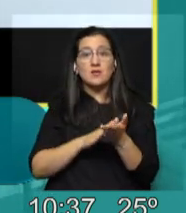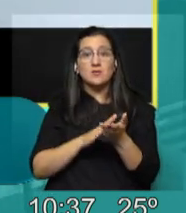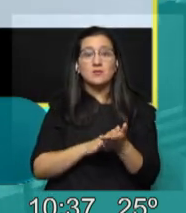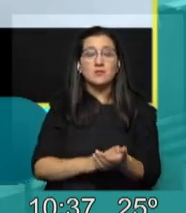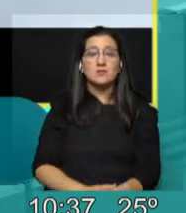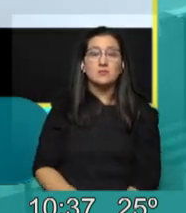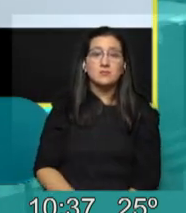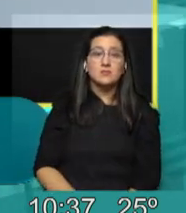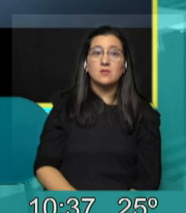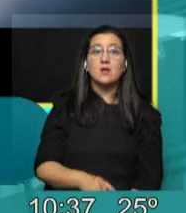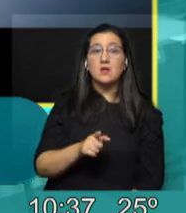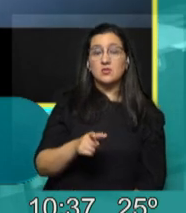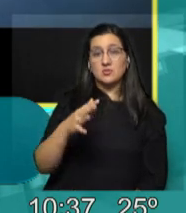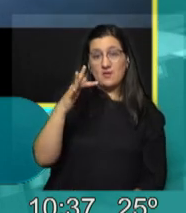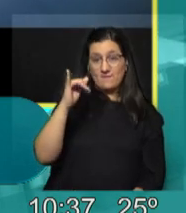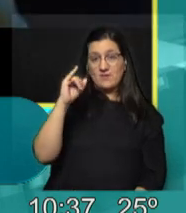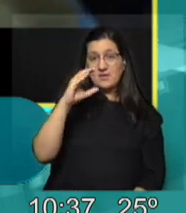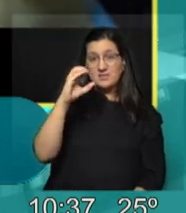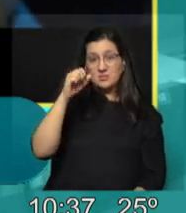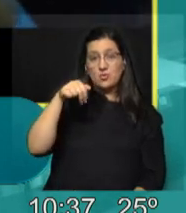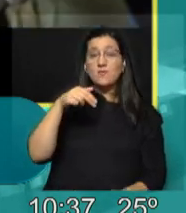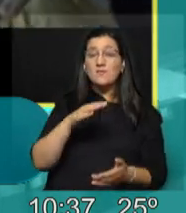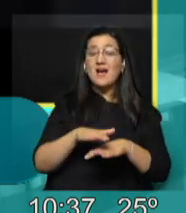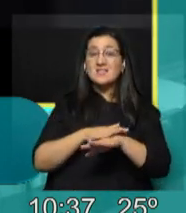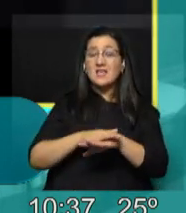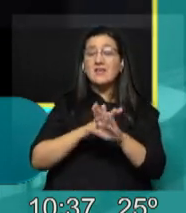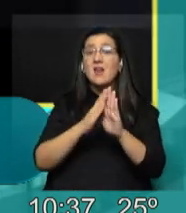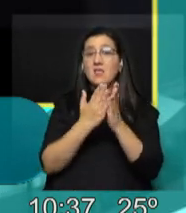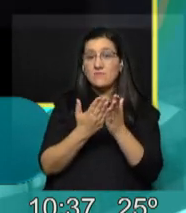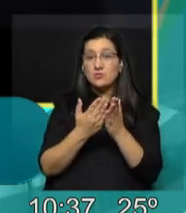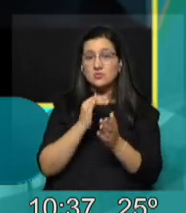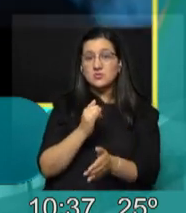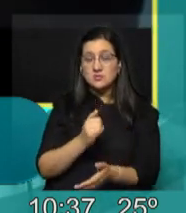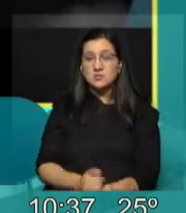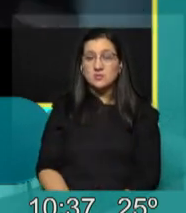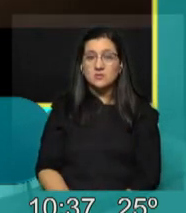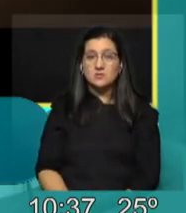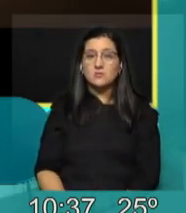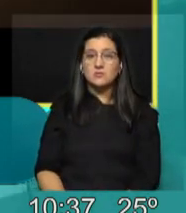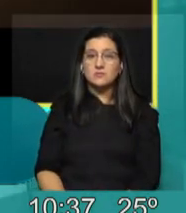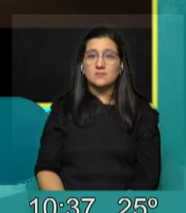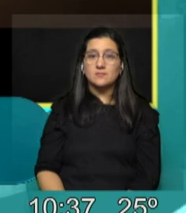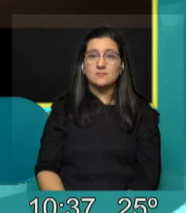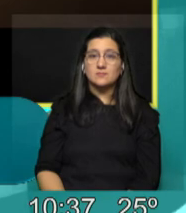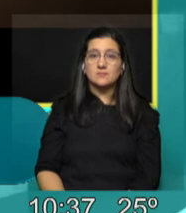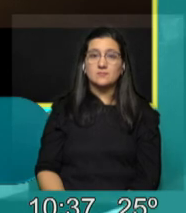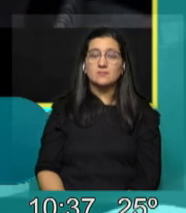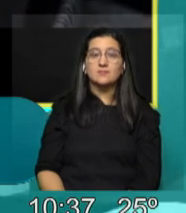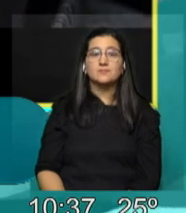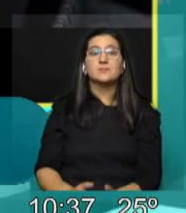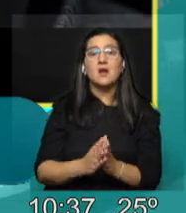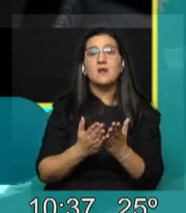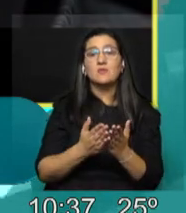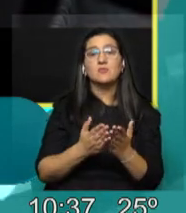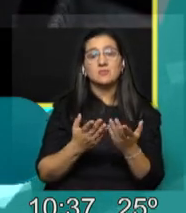una ficción. Es ficción. Claro, está basada en el libro de Bierzi. Ah, claro. O sea, se ciñe al libro